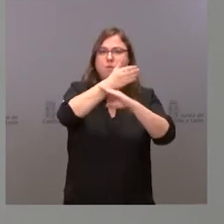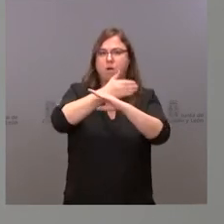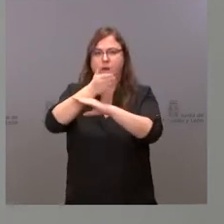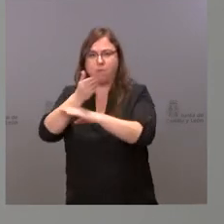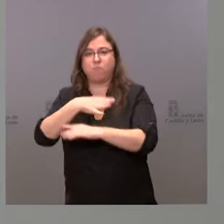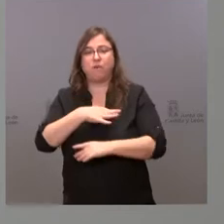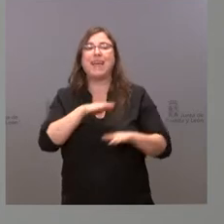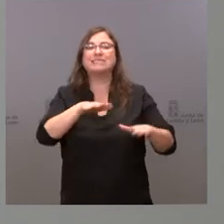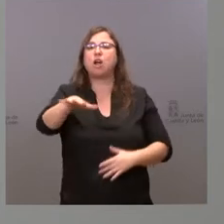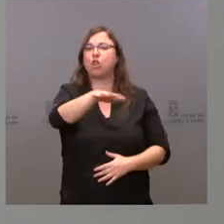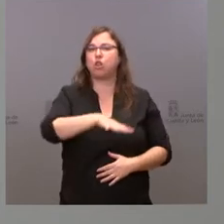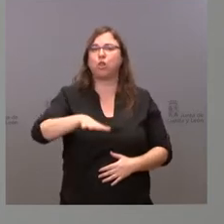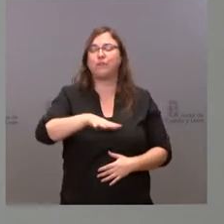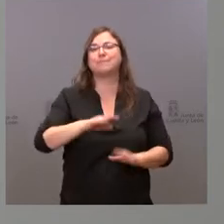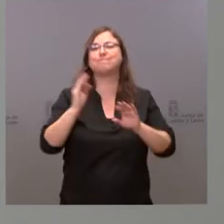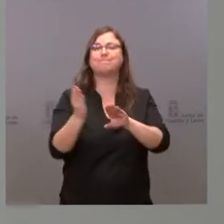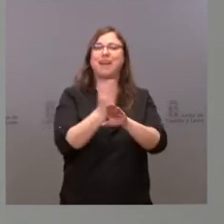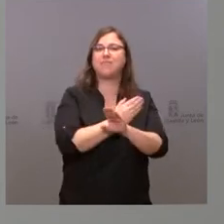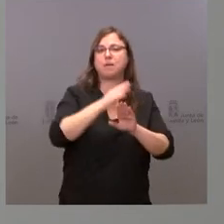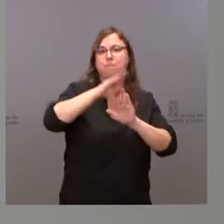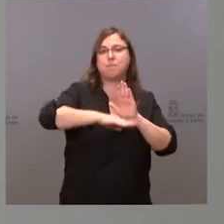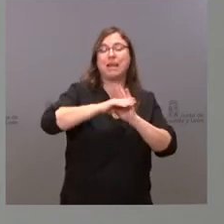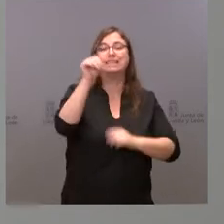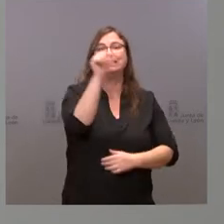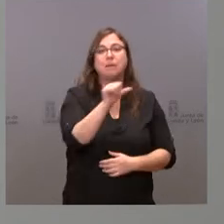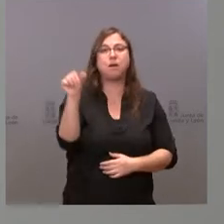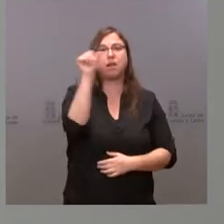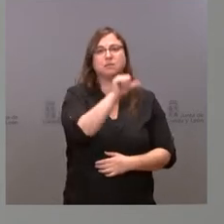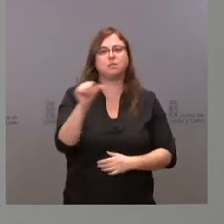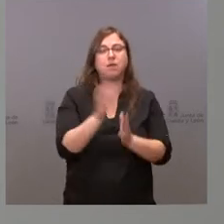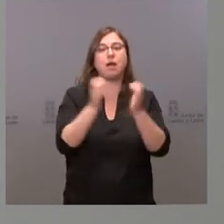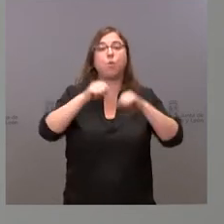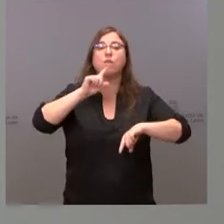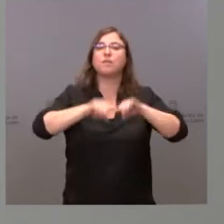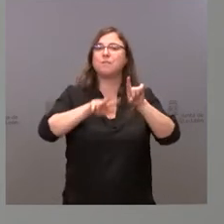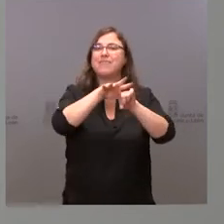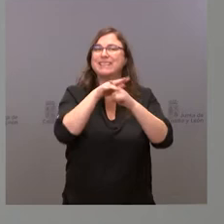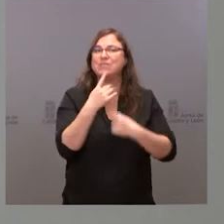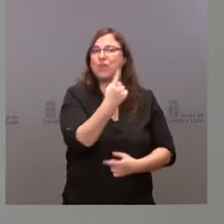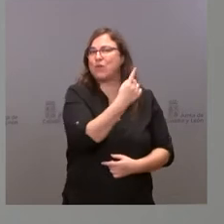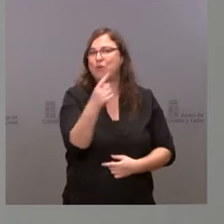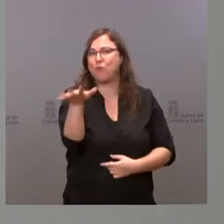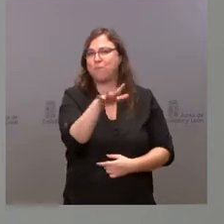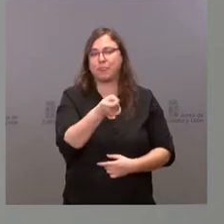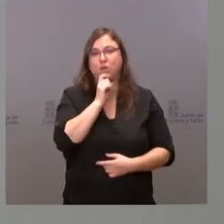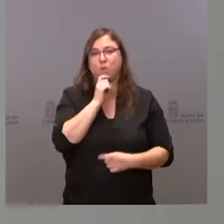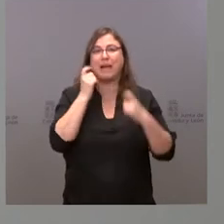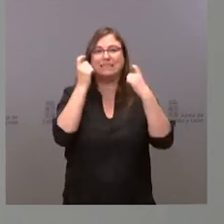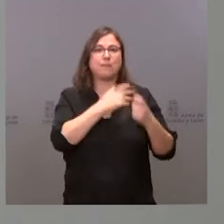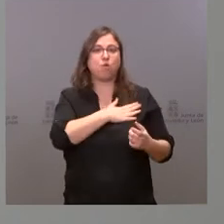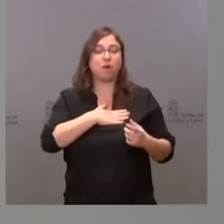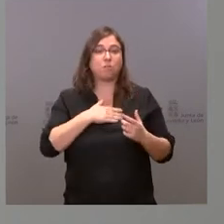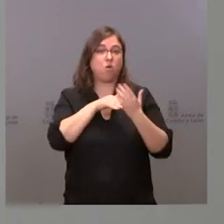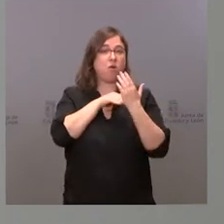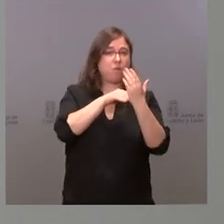se hará una programación cada semana de acuerdo a la situación epidemiológica porque intentamos poner estas unidades móviles